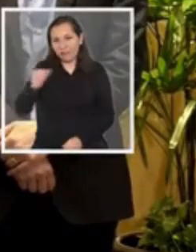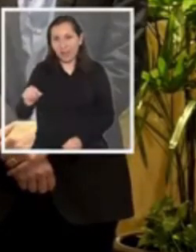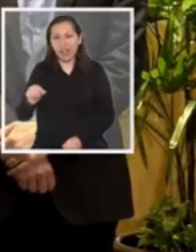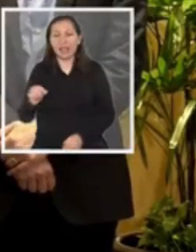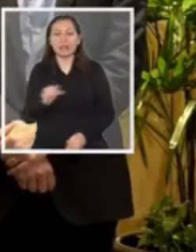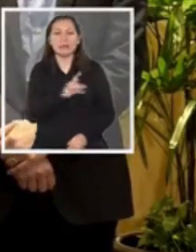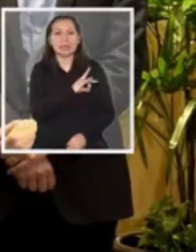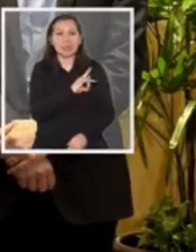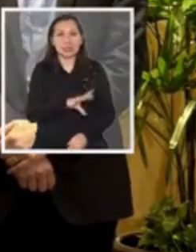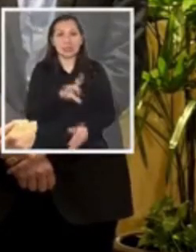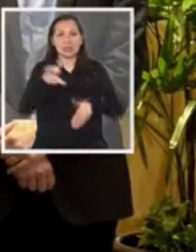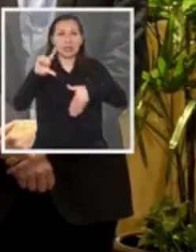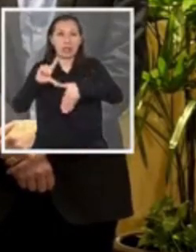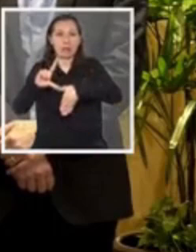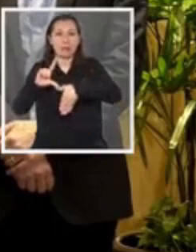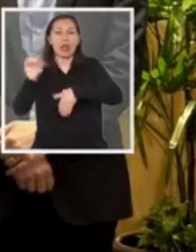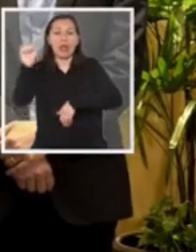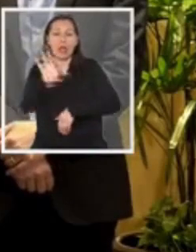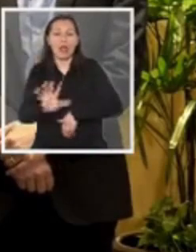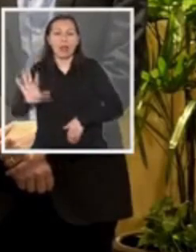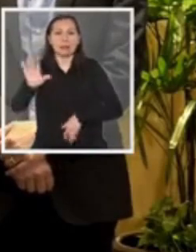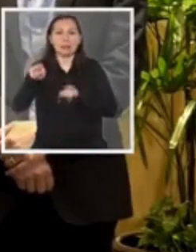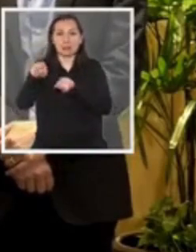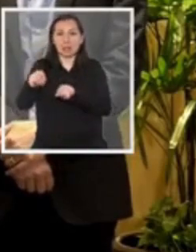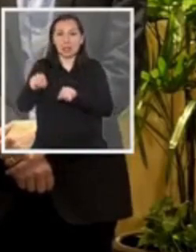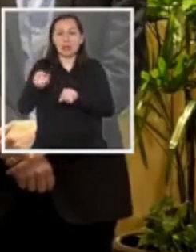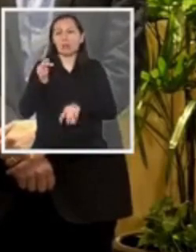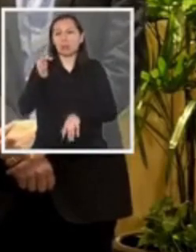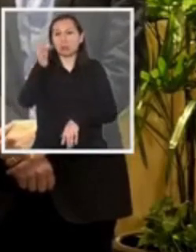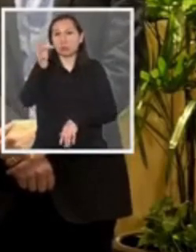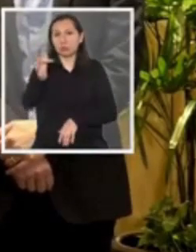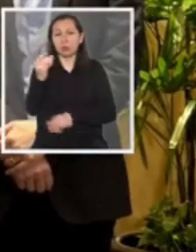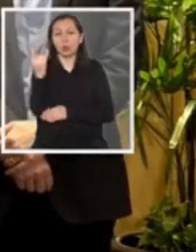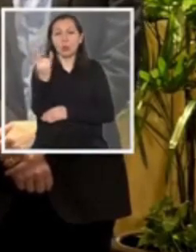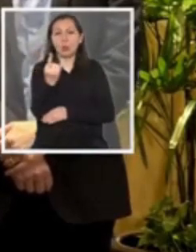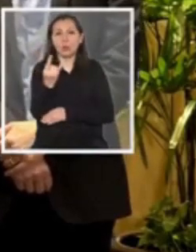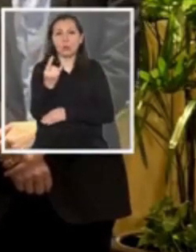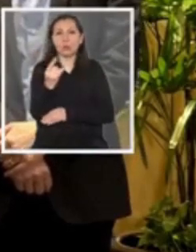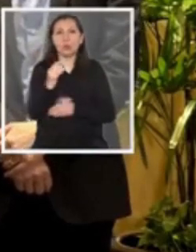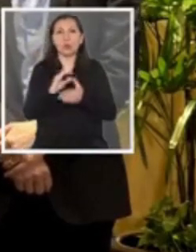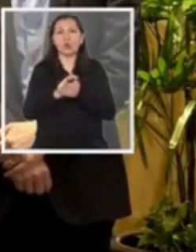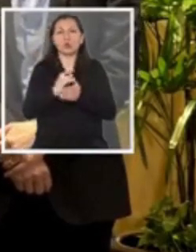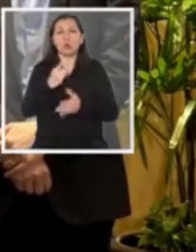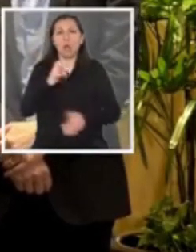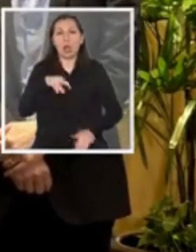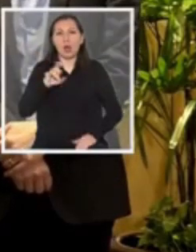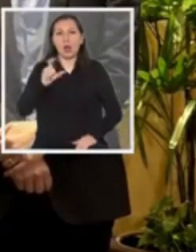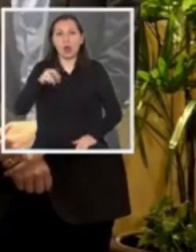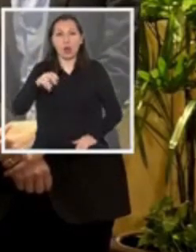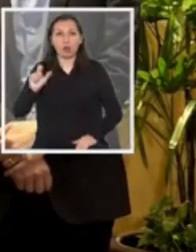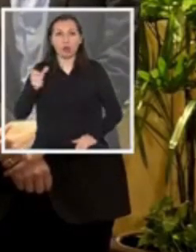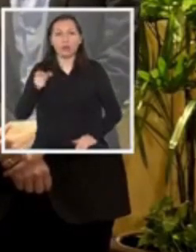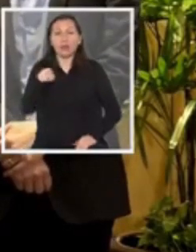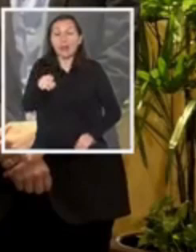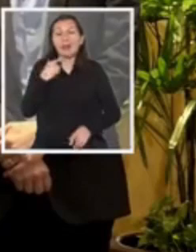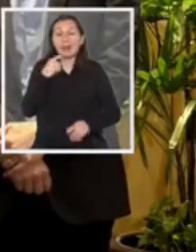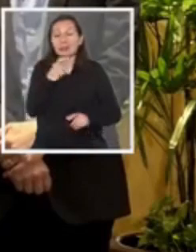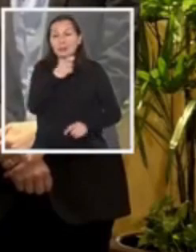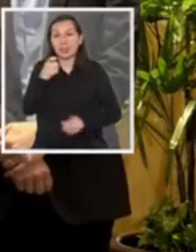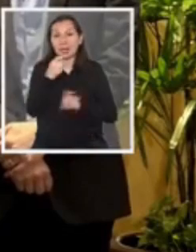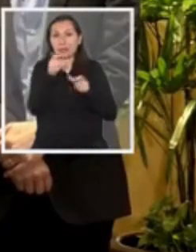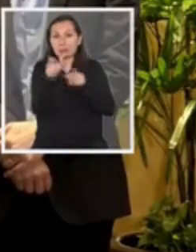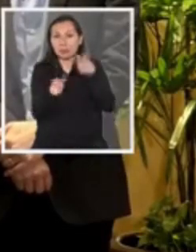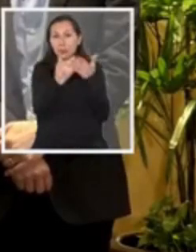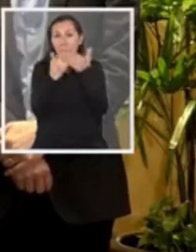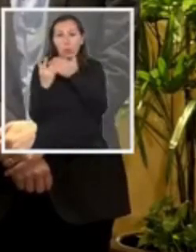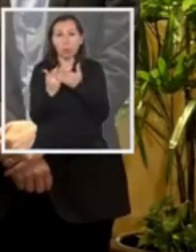Chile, Latinoamérica y Asia. Y el futuro de esto es en la Universidad Chulalongkorn, con cerca de 100 estudiantes